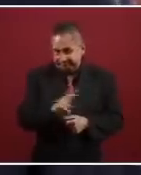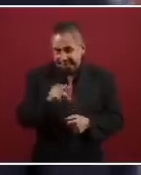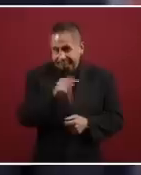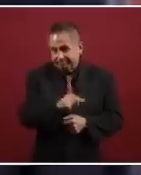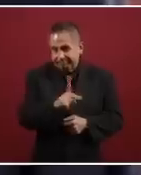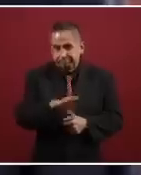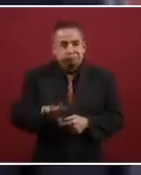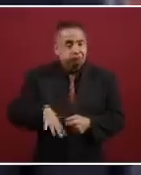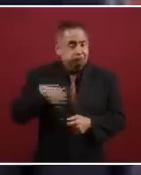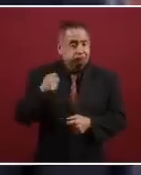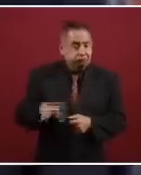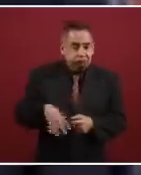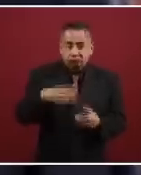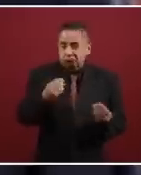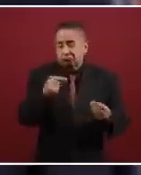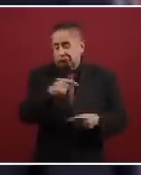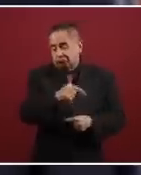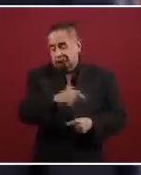abusos,